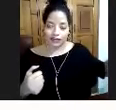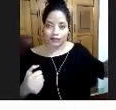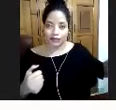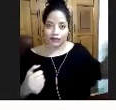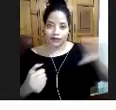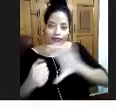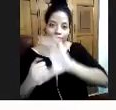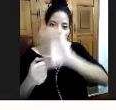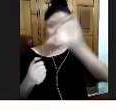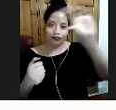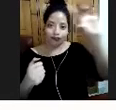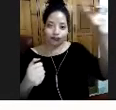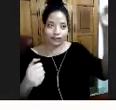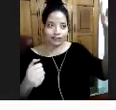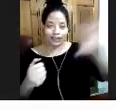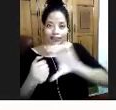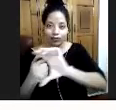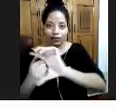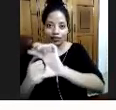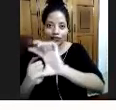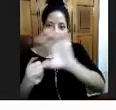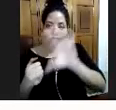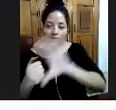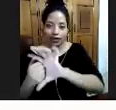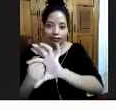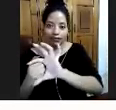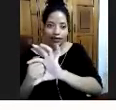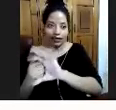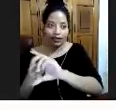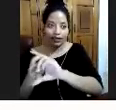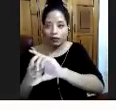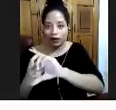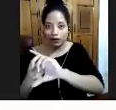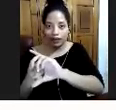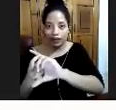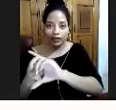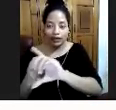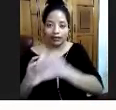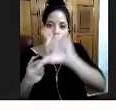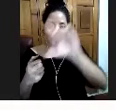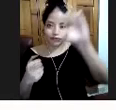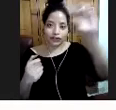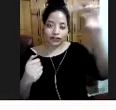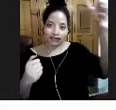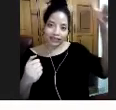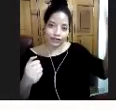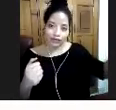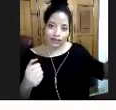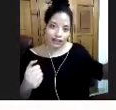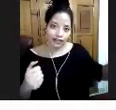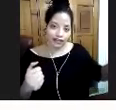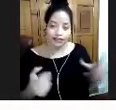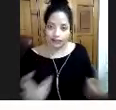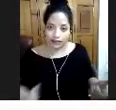a la otra computadora. Eso significa entonces que todo el recorrido que hace, pues, los datos y que hace la información a través de la nube